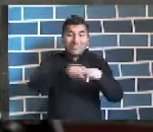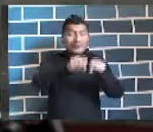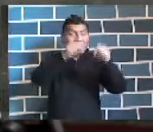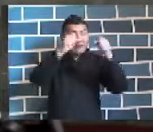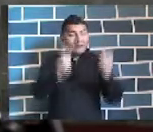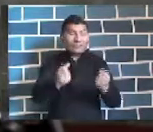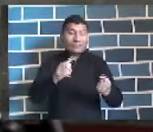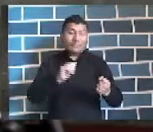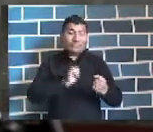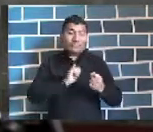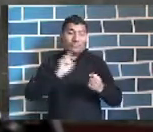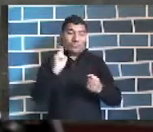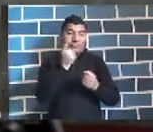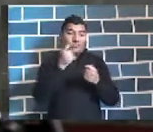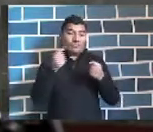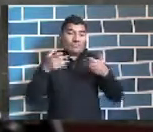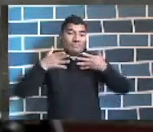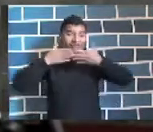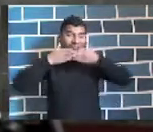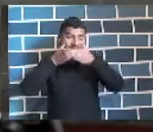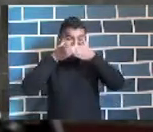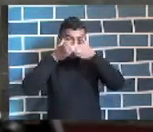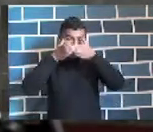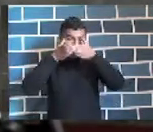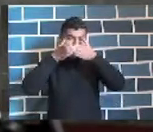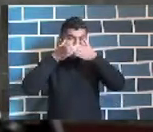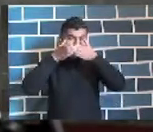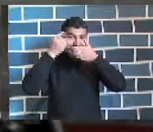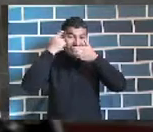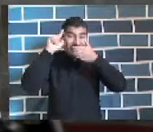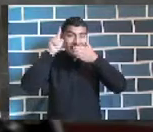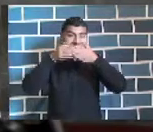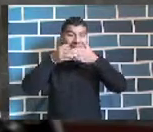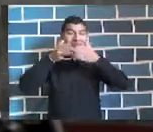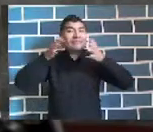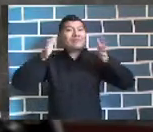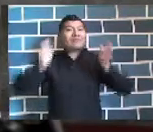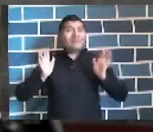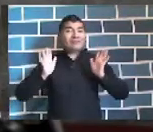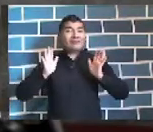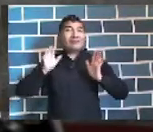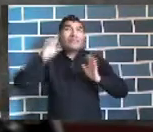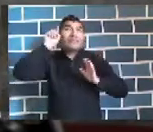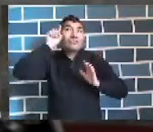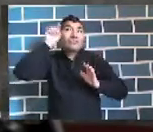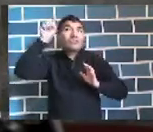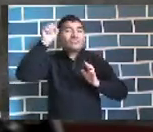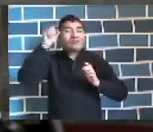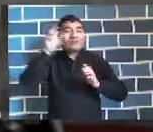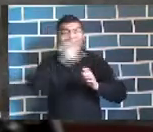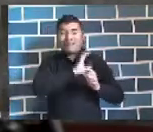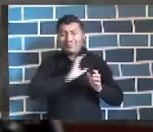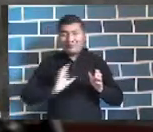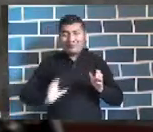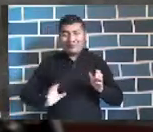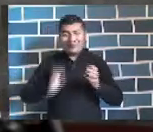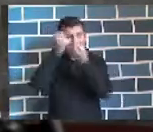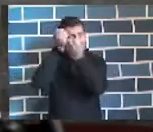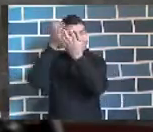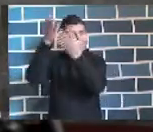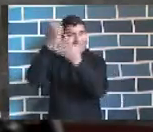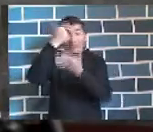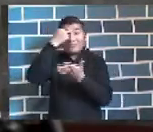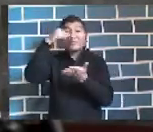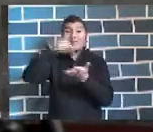yo cerrado humano para que viva según el tú de Cristo. Por eso la